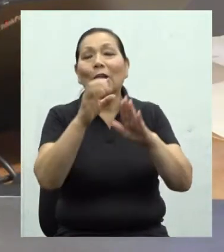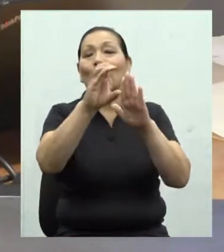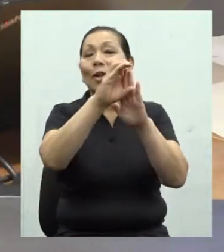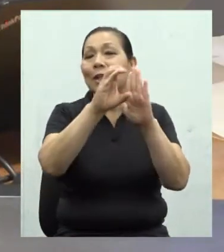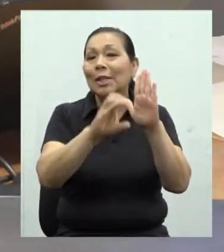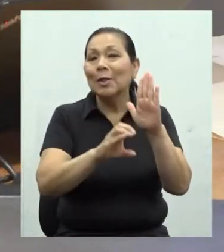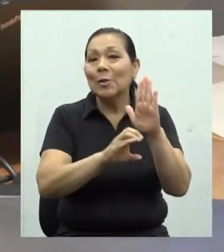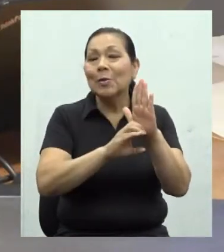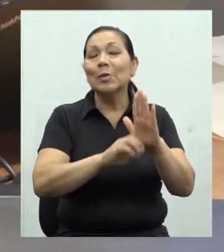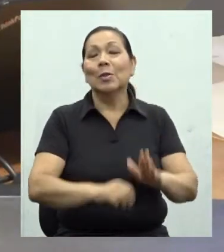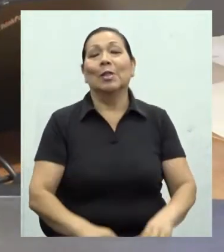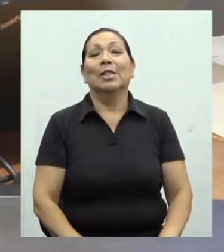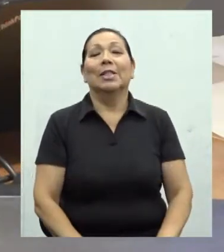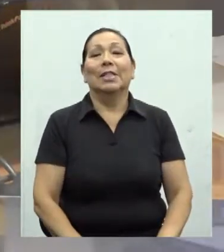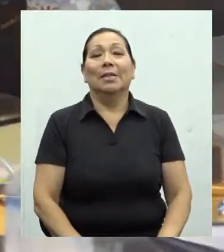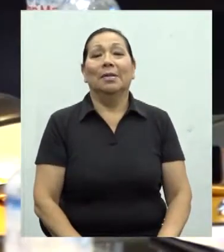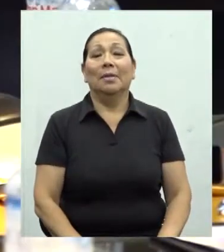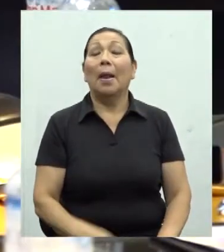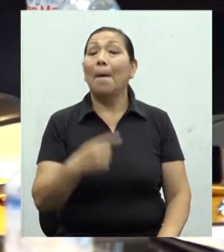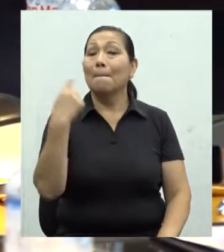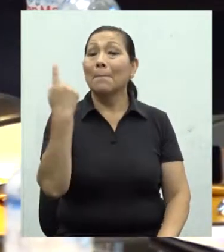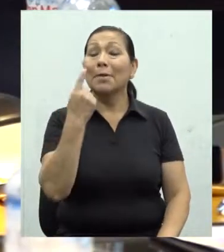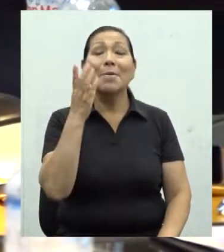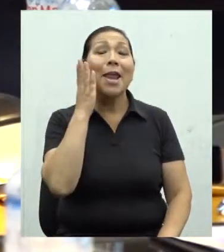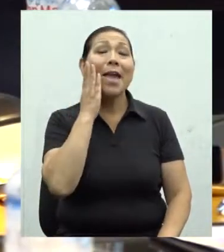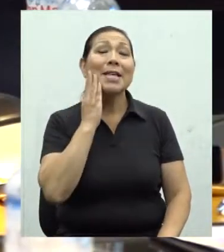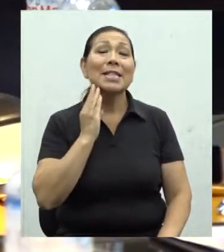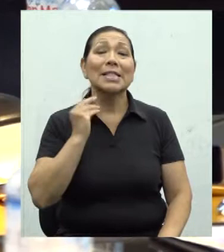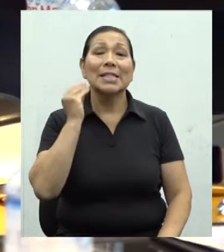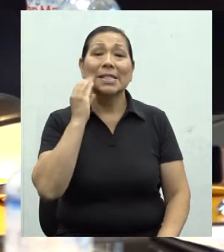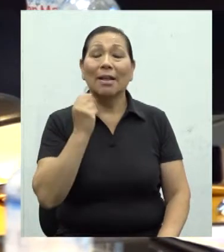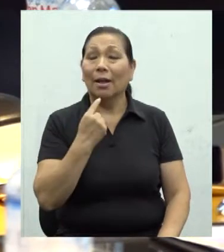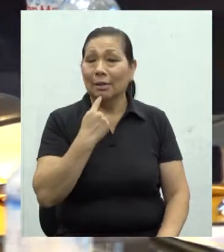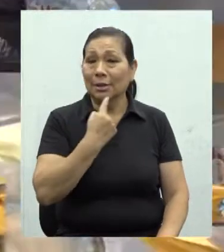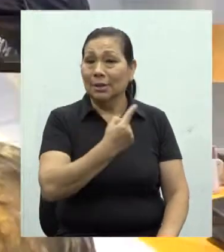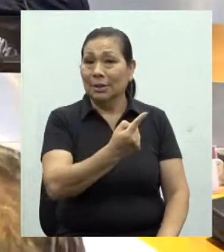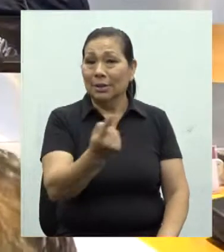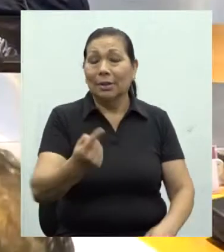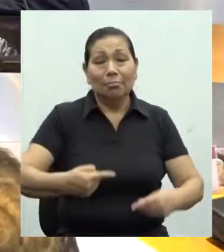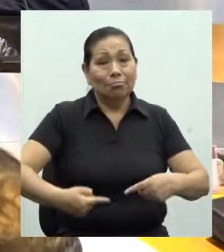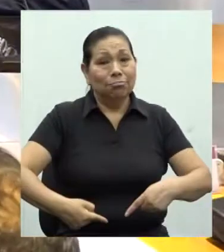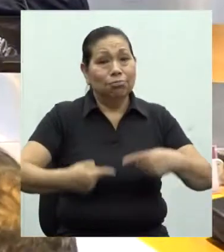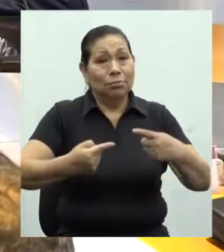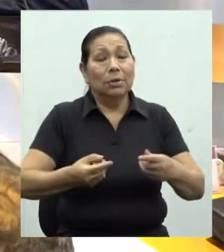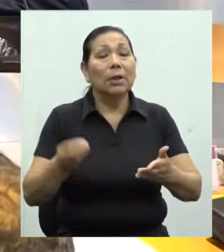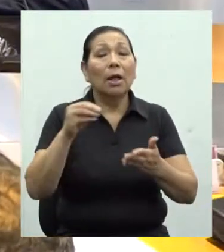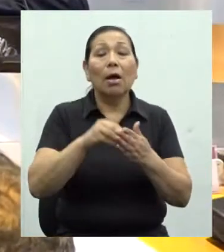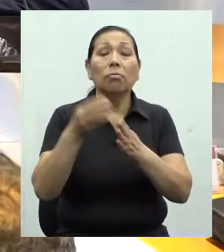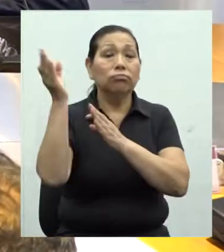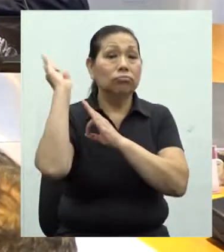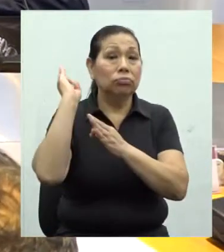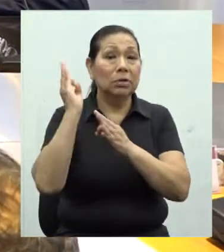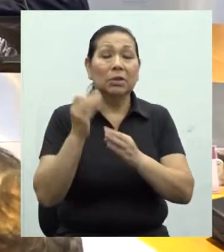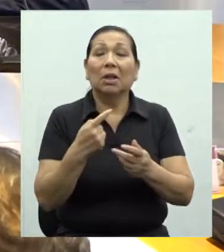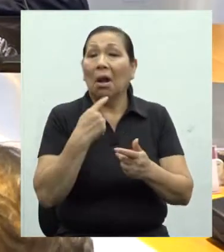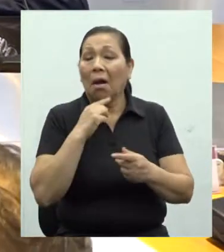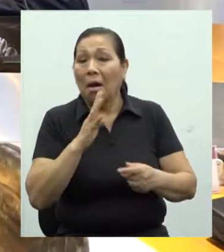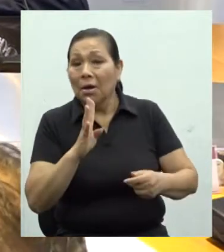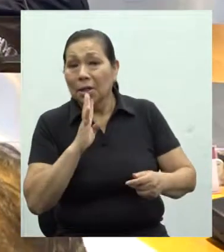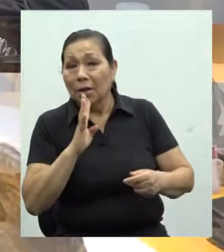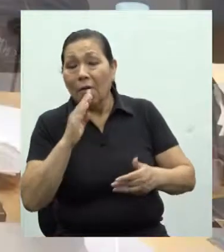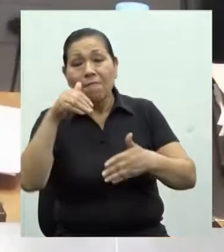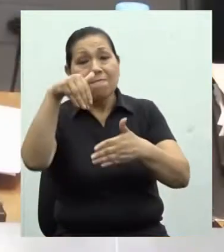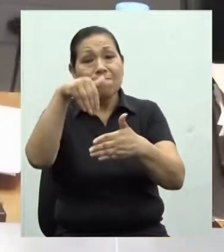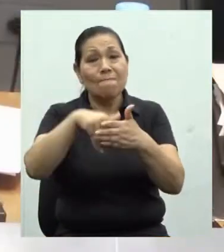inconstitucionalidad. La primera experiencia fue la transmisión del debate de la ponencia, deliberación